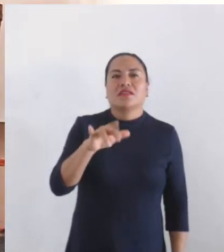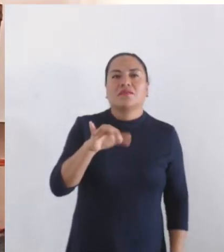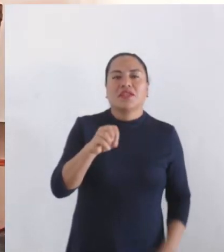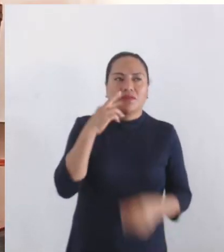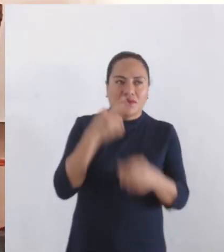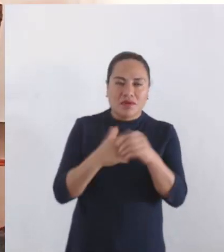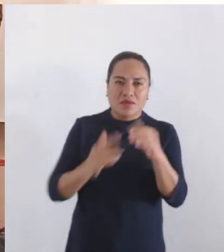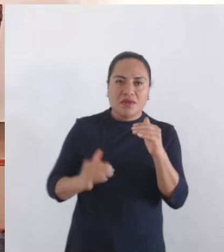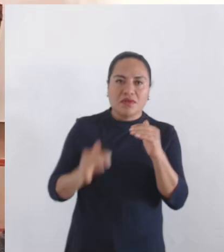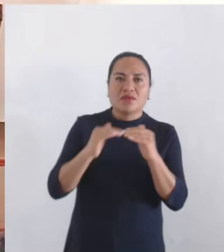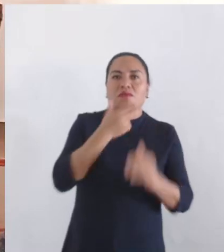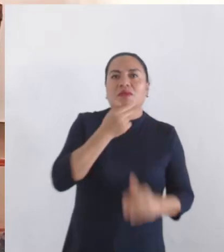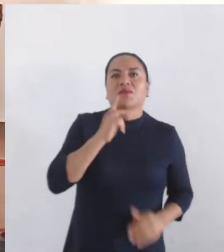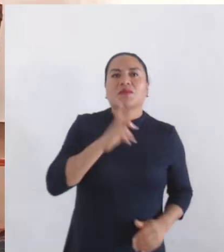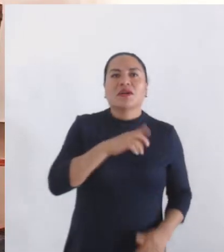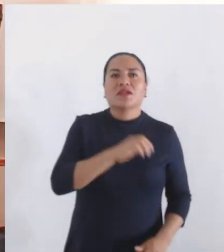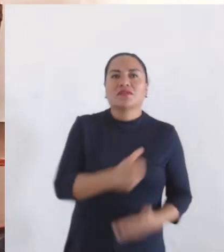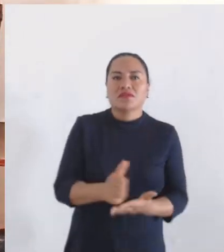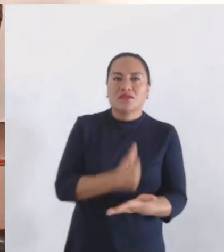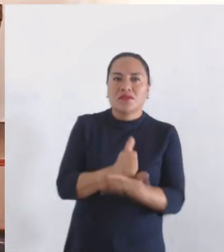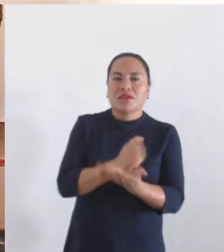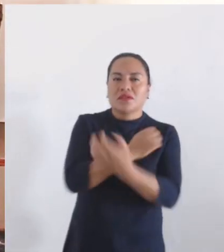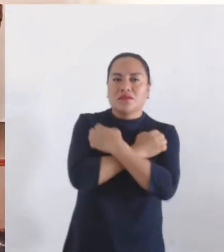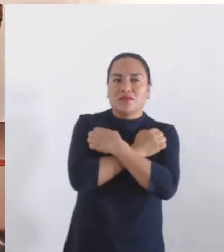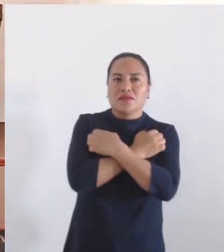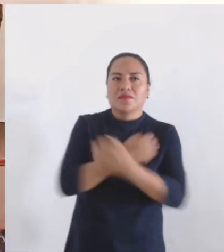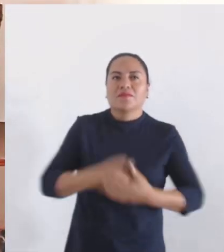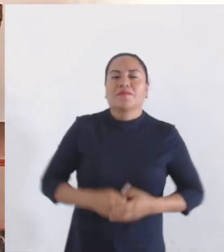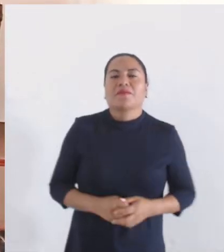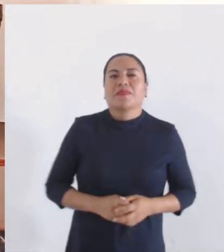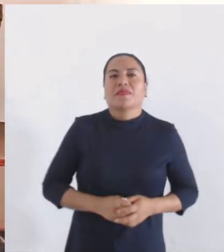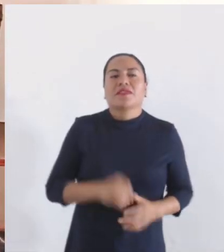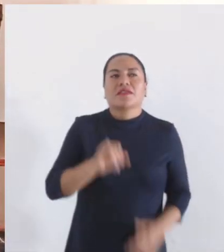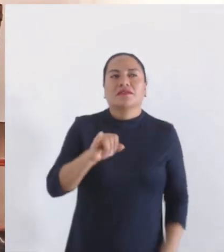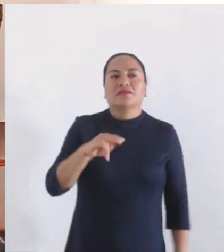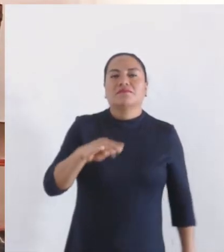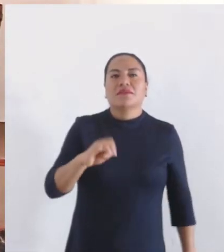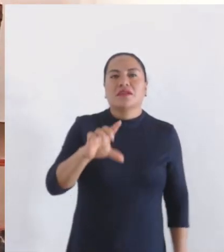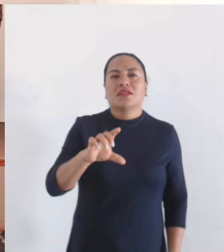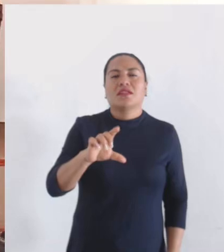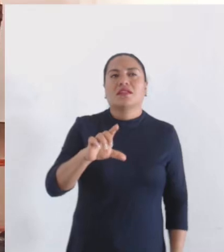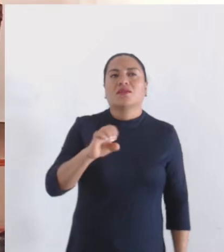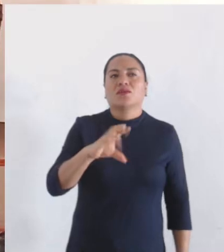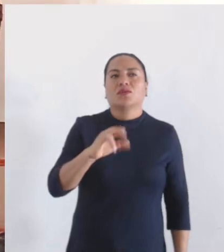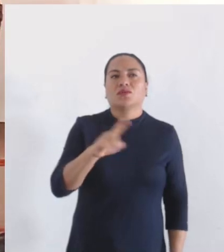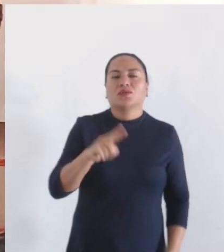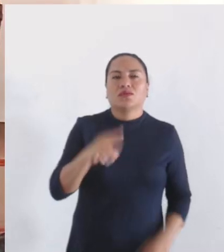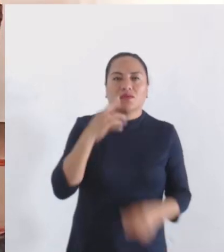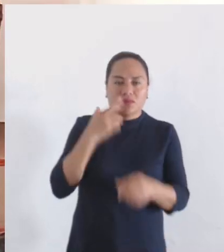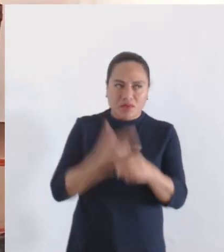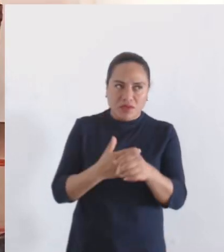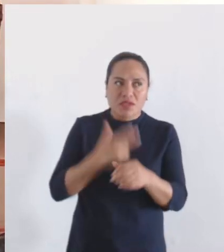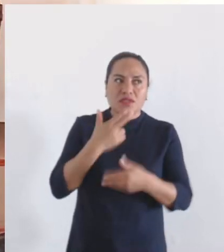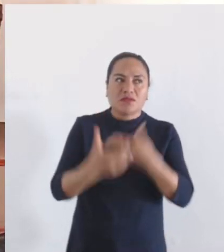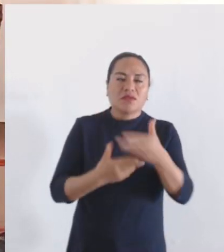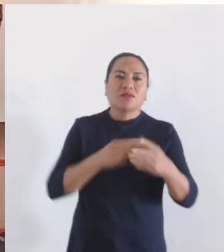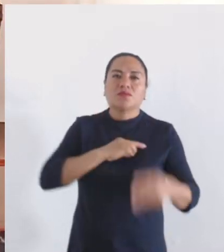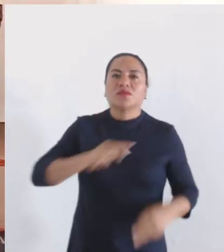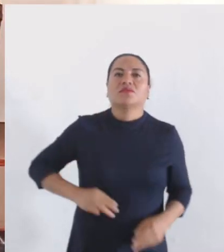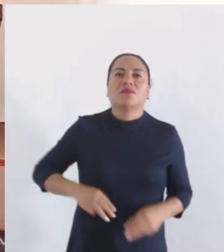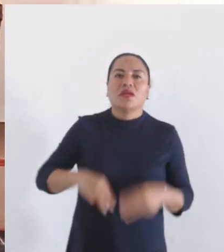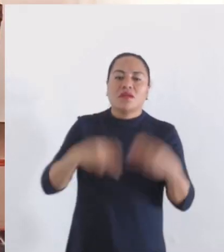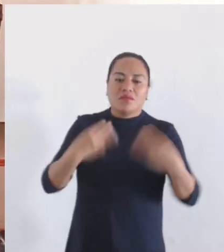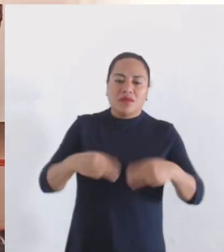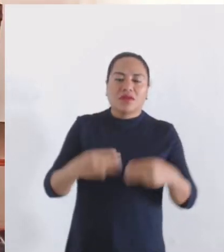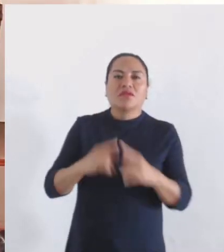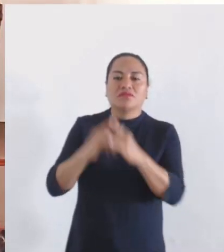Regidora de Igualdad de Género y de la Ciudad Educadora. Ciudadano Ismael Cruz Gaitán, Regidor de Servicios Municipales y de Mercados y Comercio en